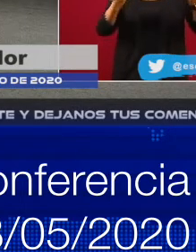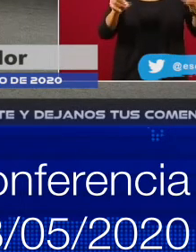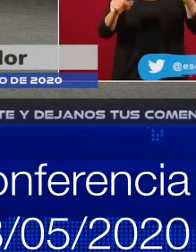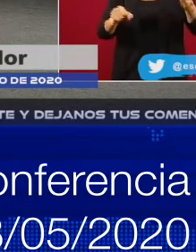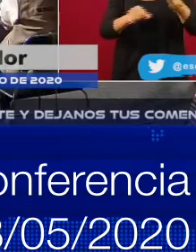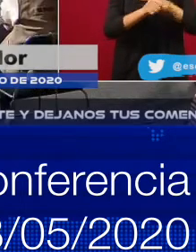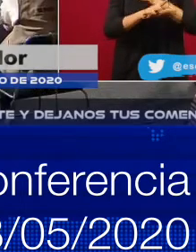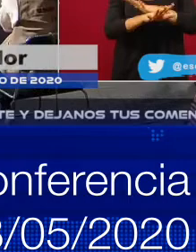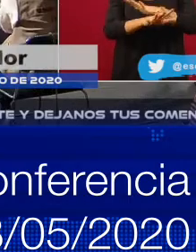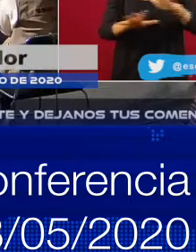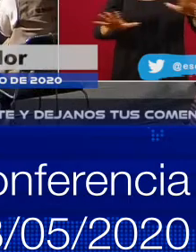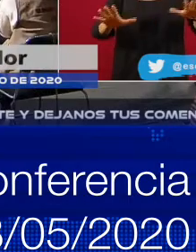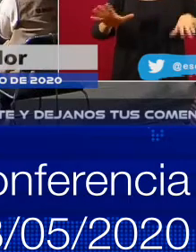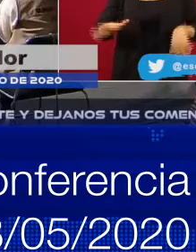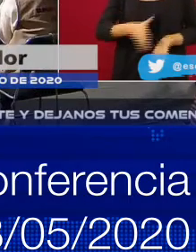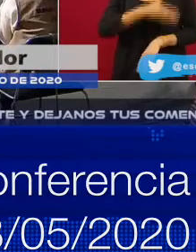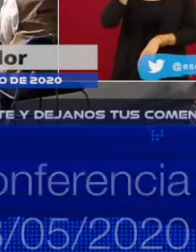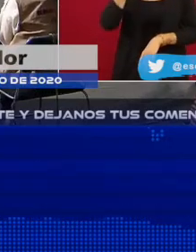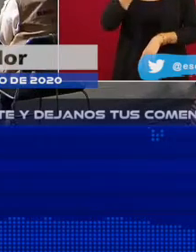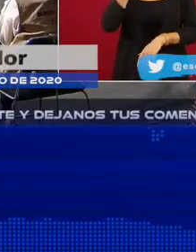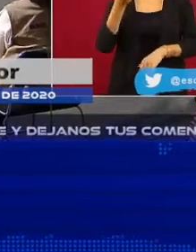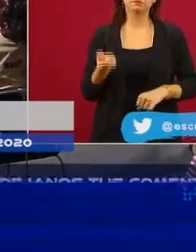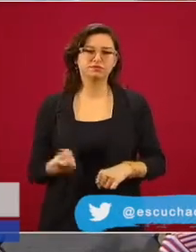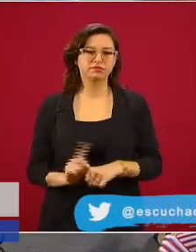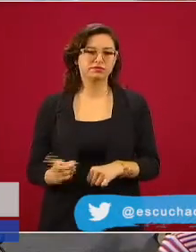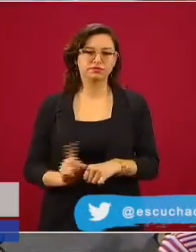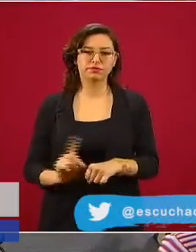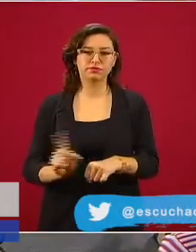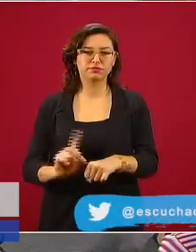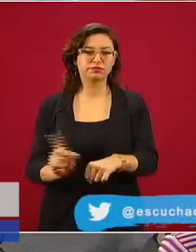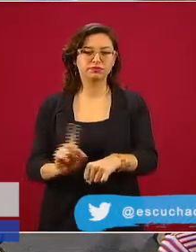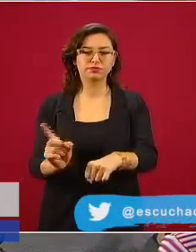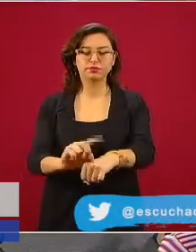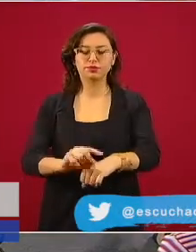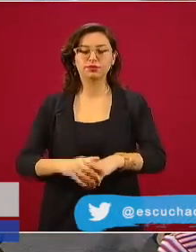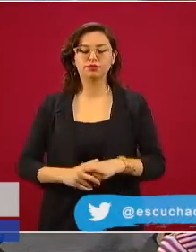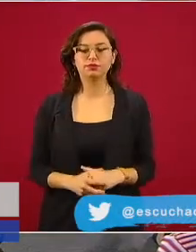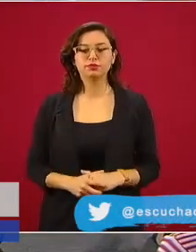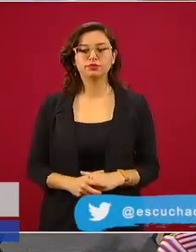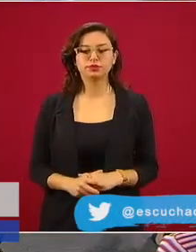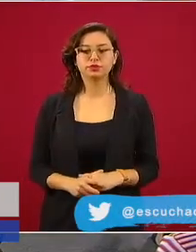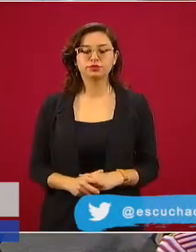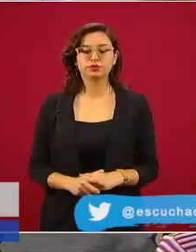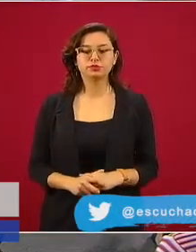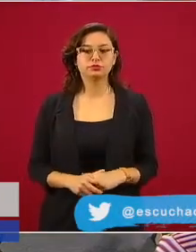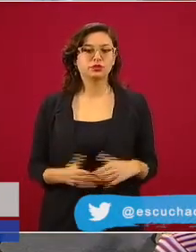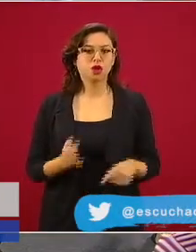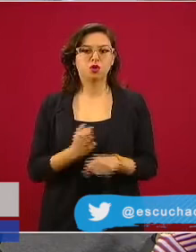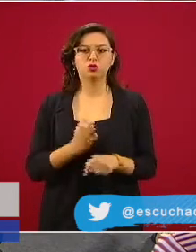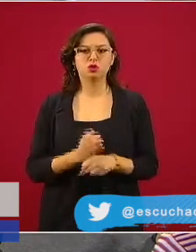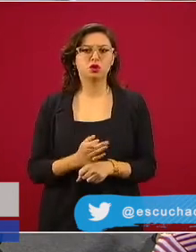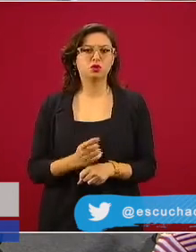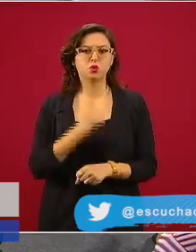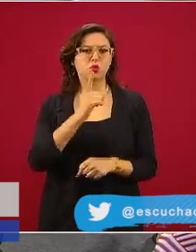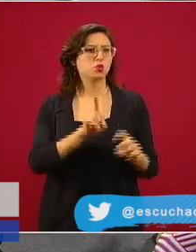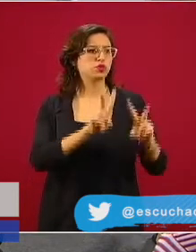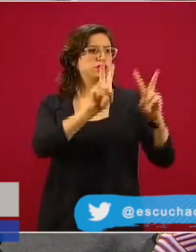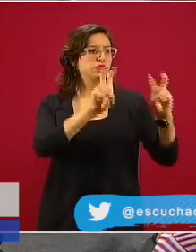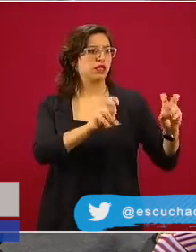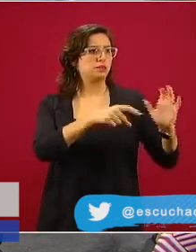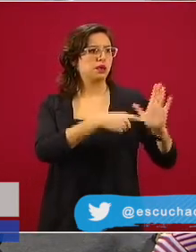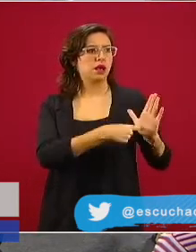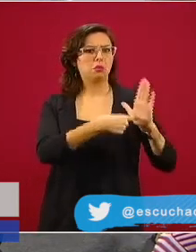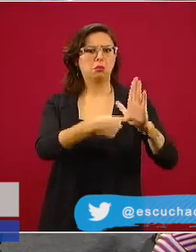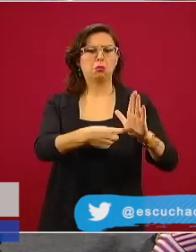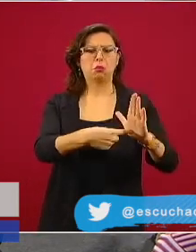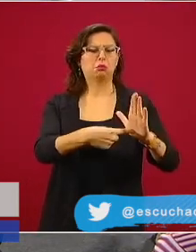como lo hacemos siempre el día de hoy el presidente informa de los insumos médicos adquiridos y